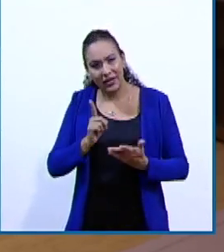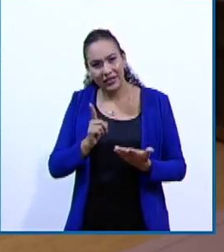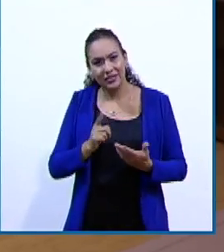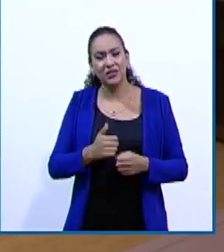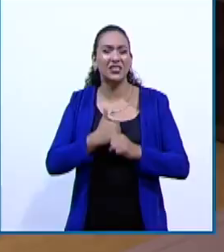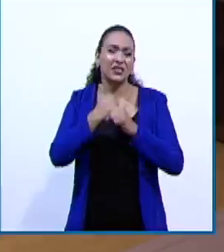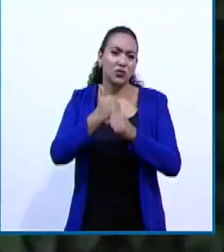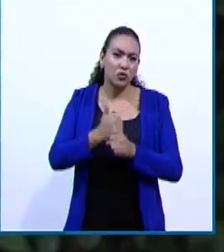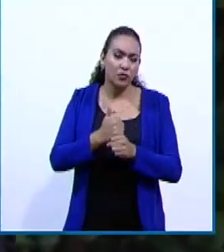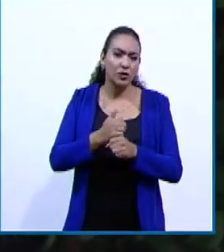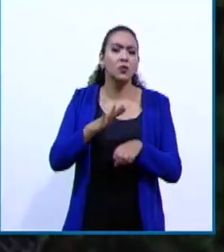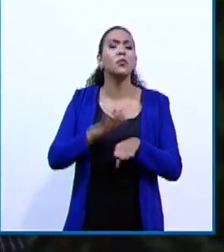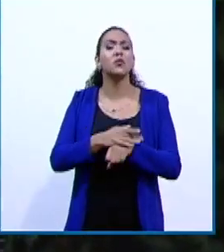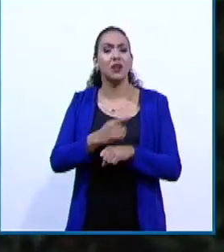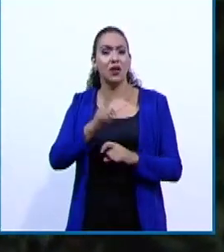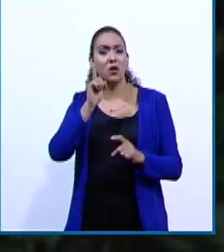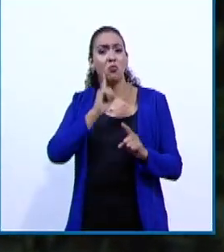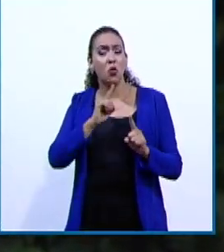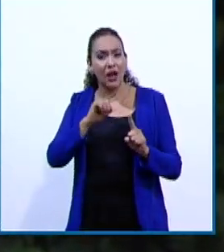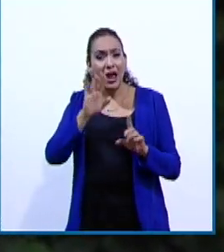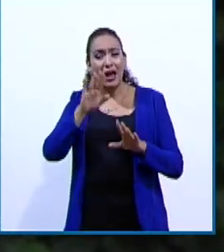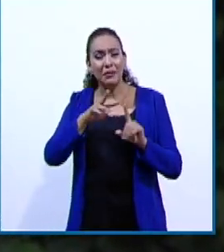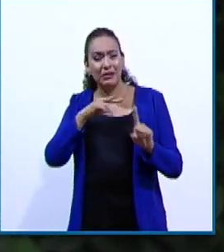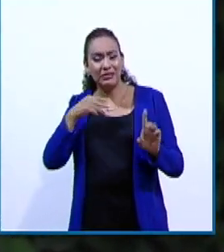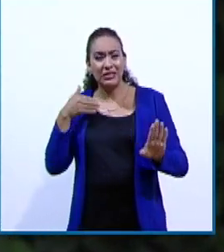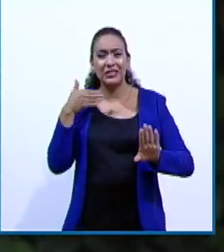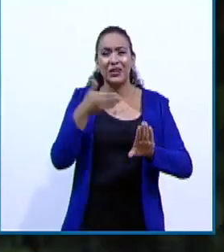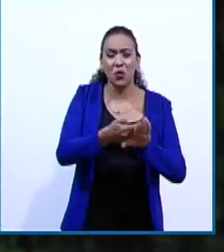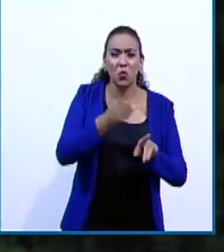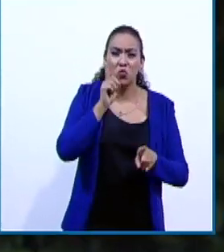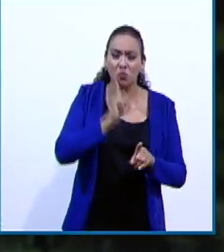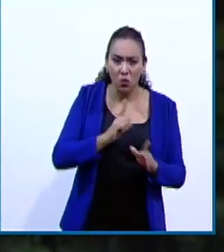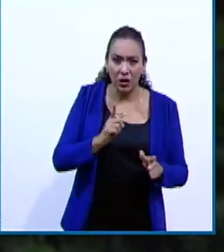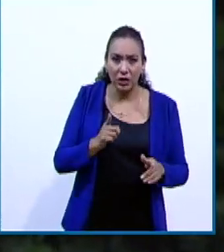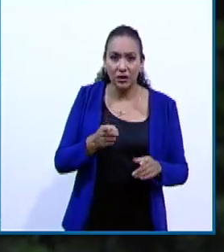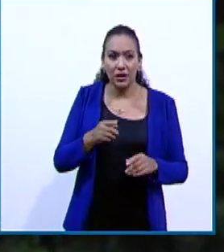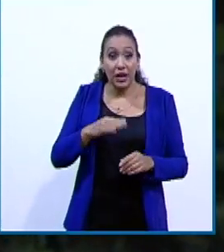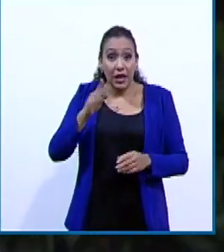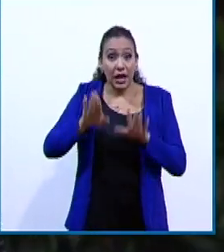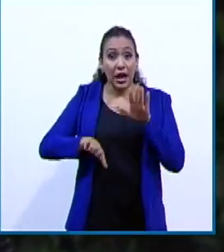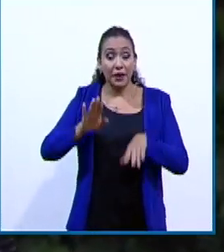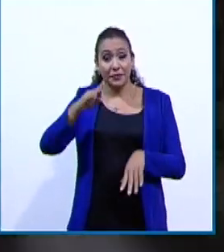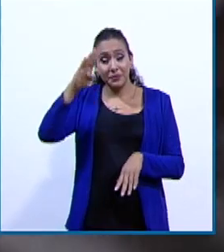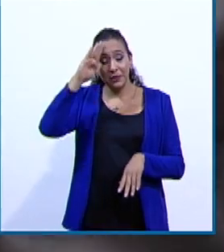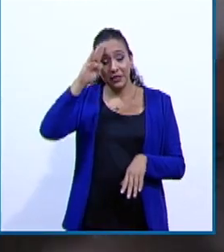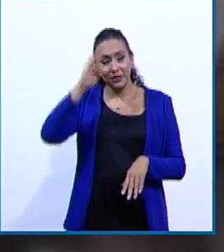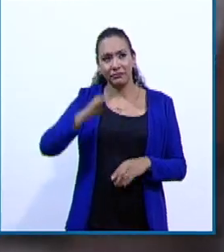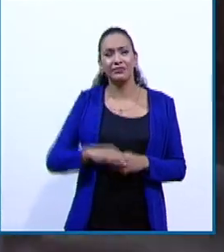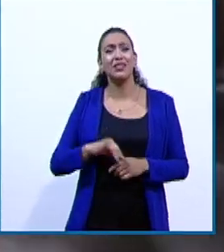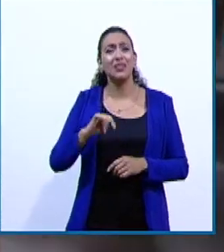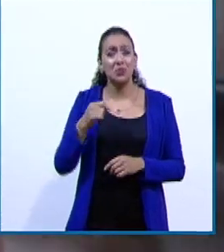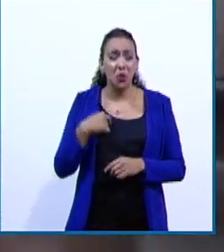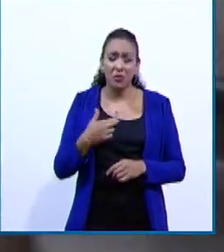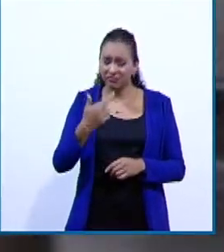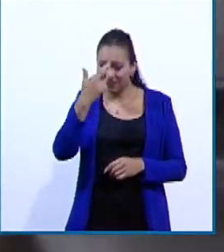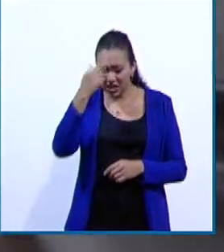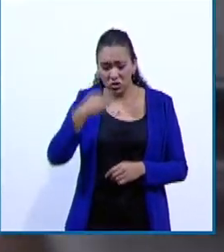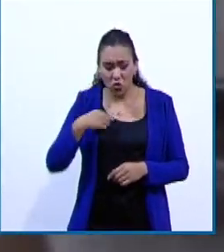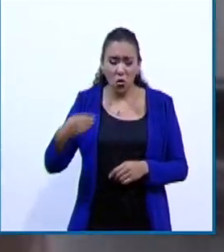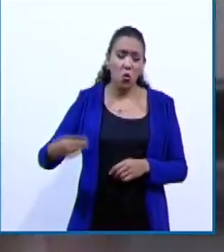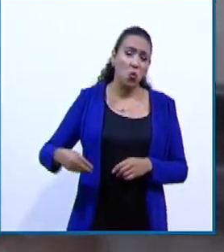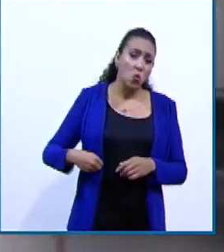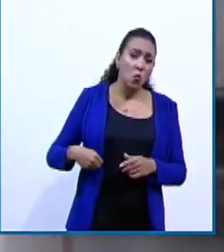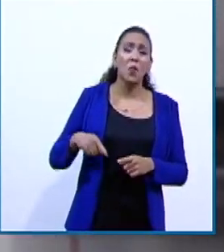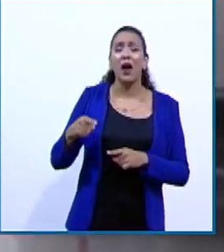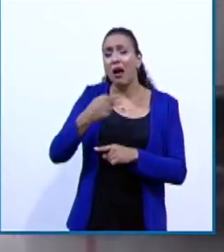género sienten que son responsables de lo sucedido o incluso se reprochan no haber actuado con más fuerza ante su agresor, lo que genera